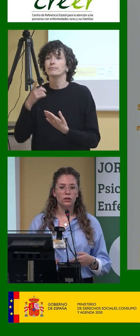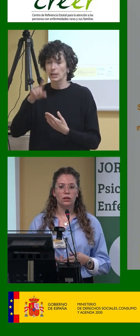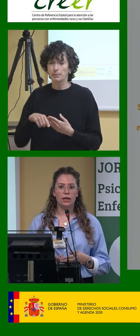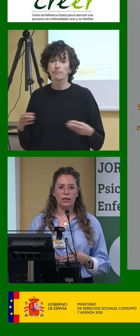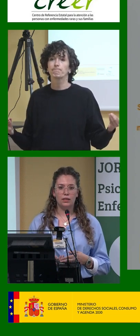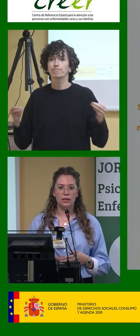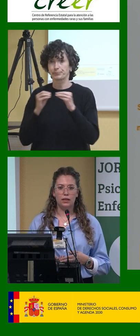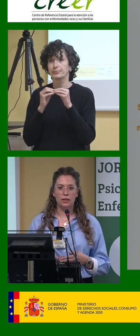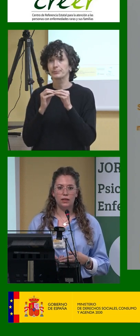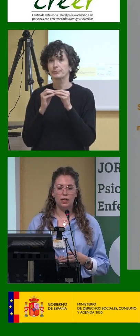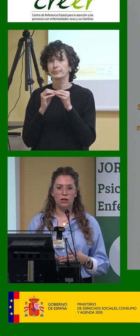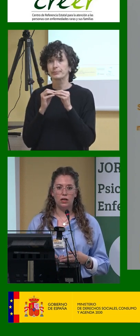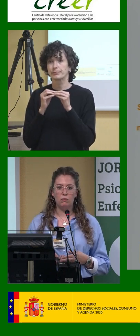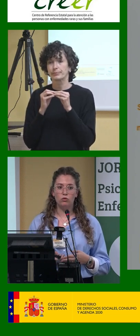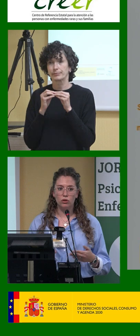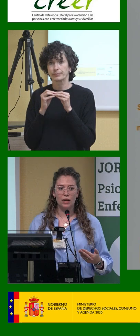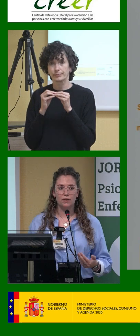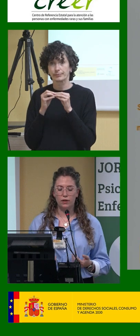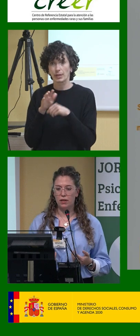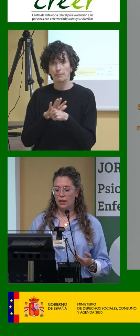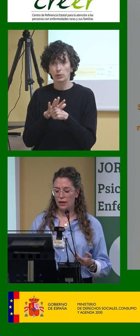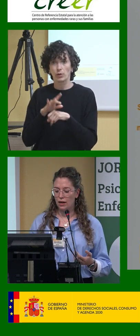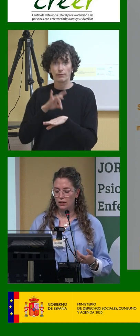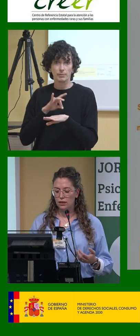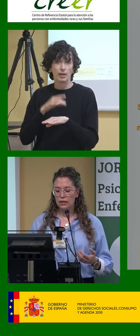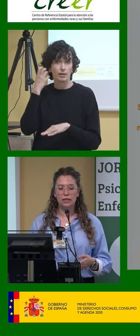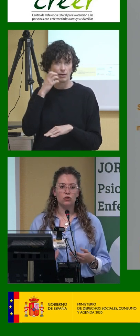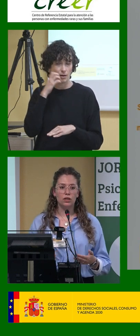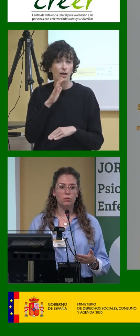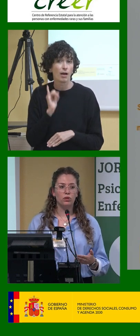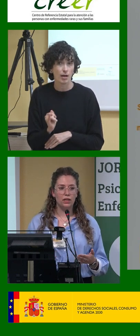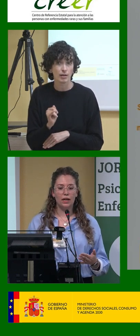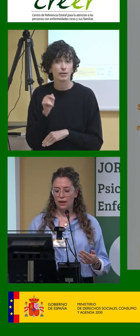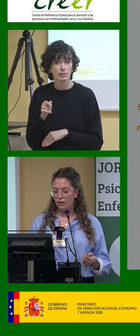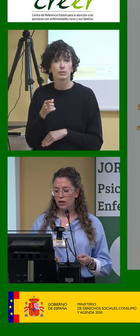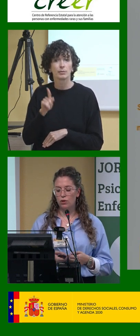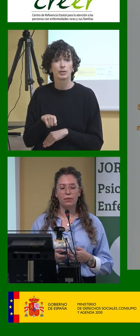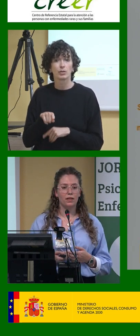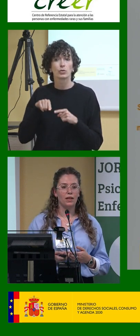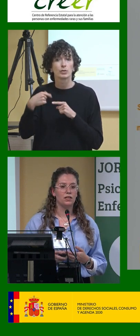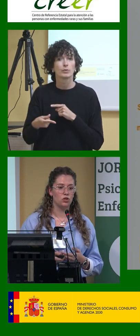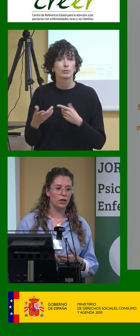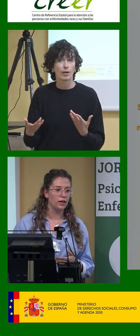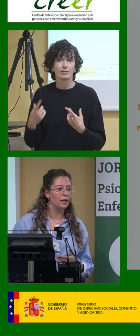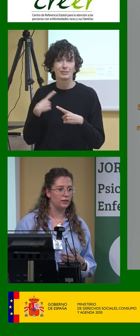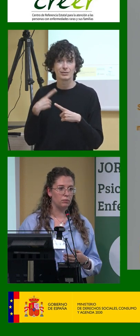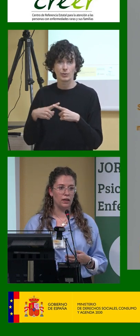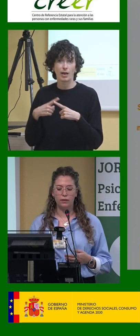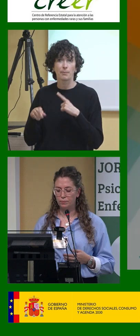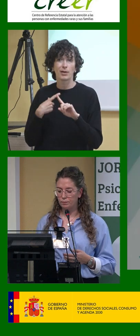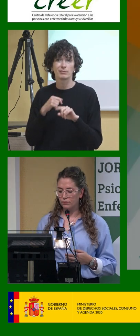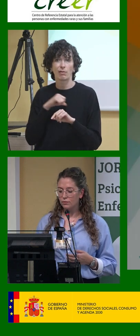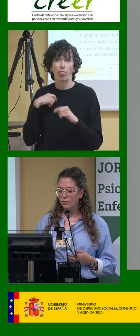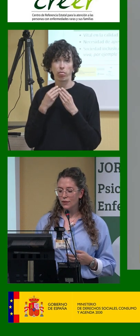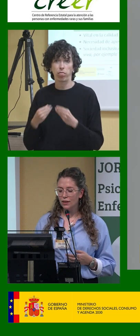común que se tienen en el mundo de las enfermedades raras, y esto también puede llegar a derivar en una pérdida de la sexualidad y la intimidad.